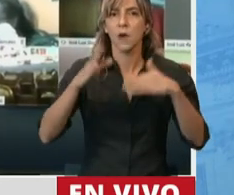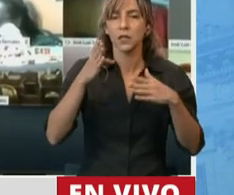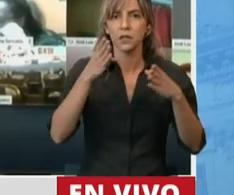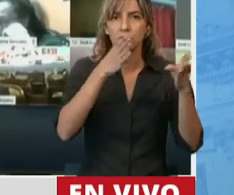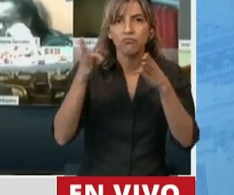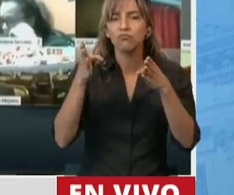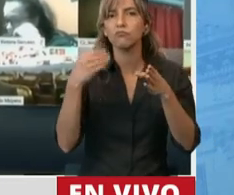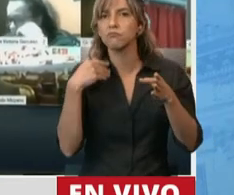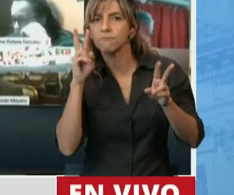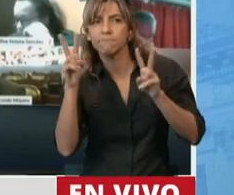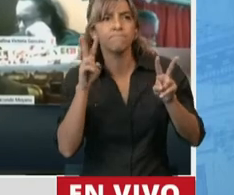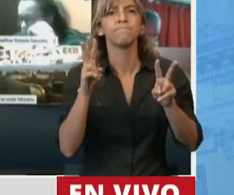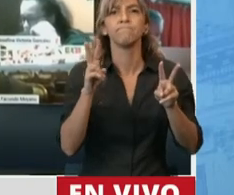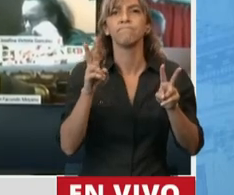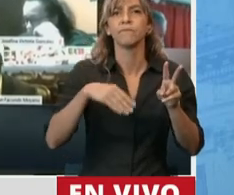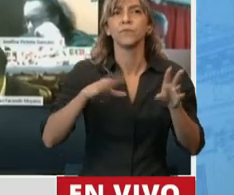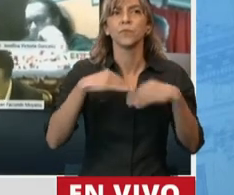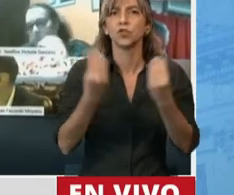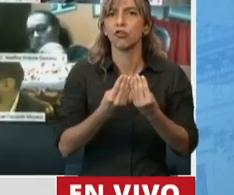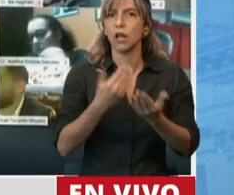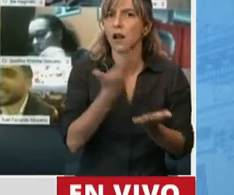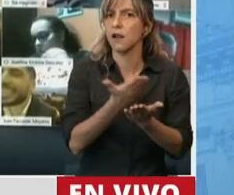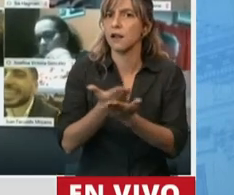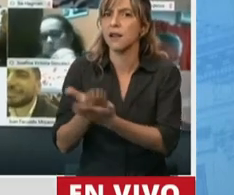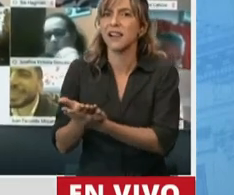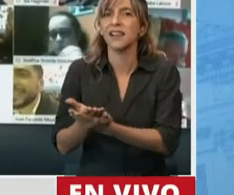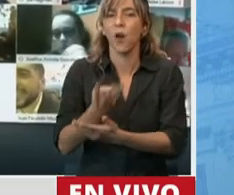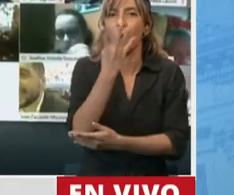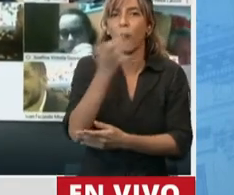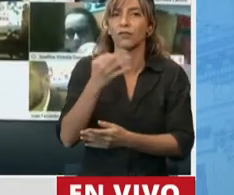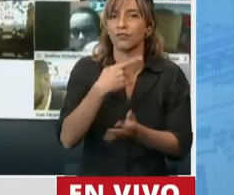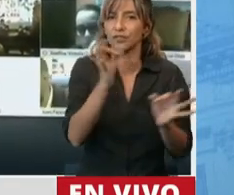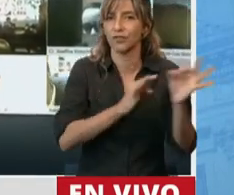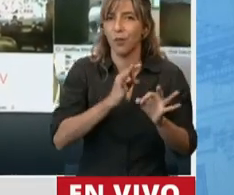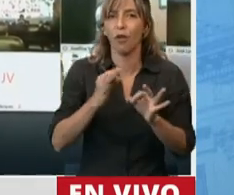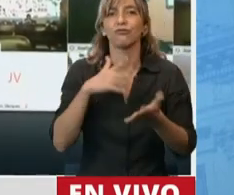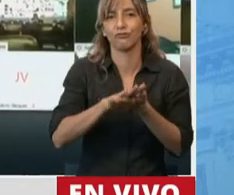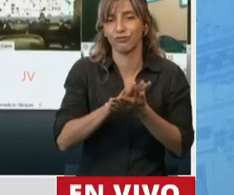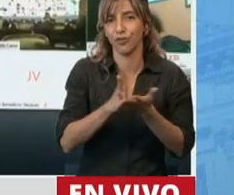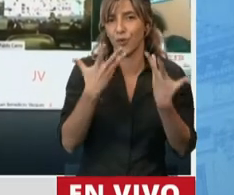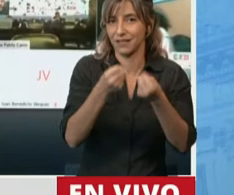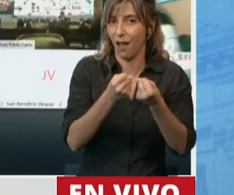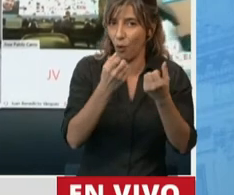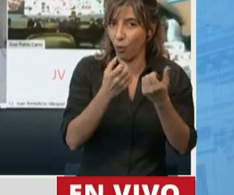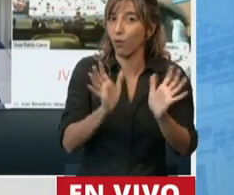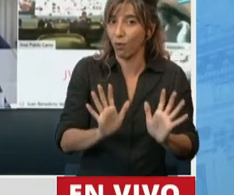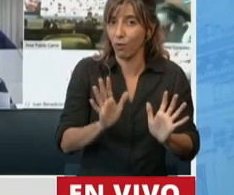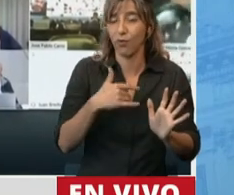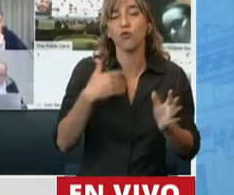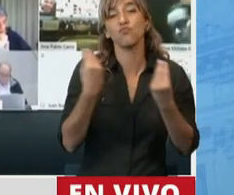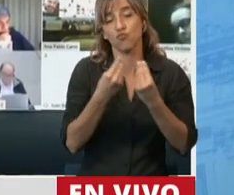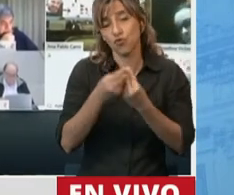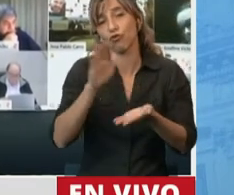que apareció la pandemia más de 400 proyectos. Casi 100 de ellos tienen que ver con el tema sanitario, muchos con el tema del